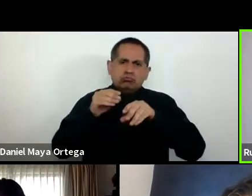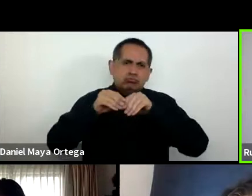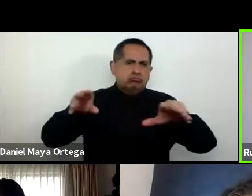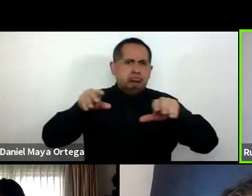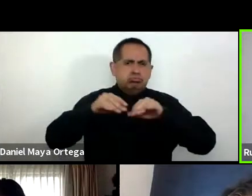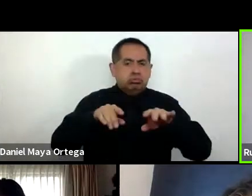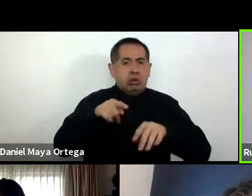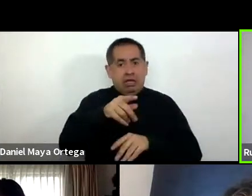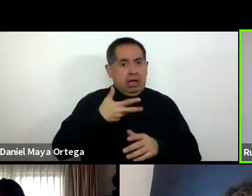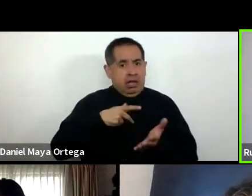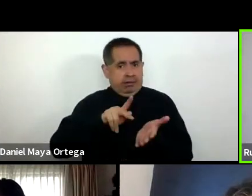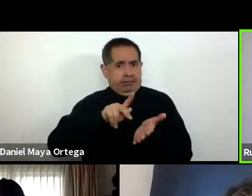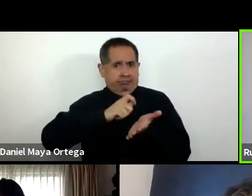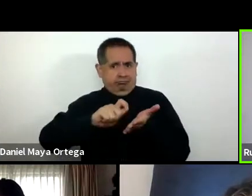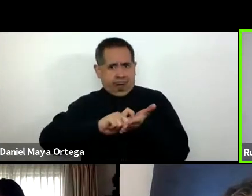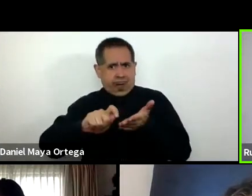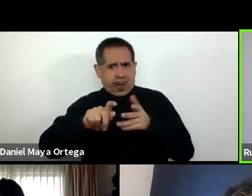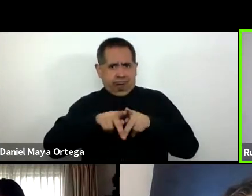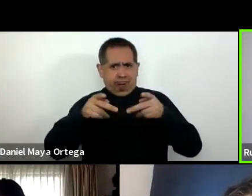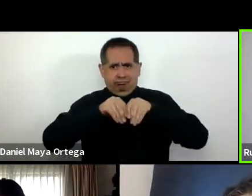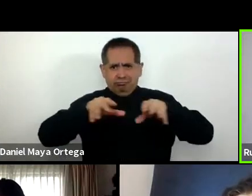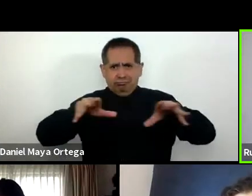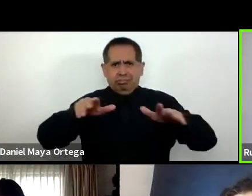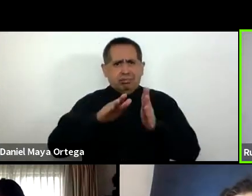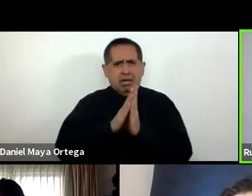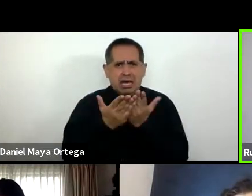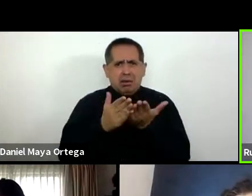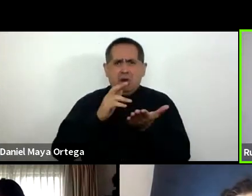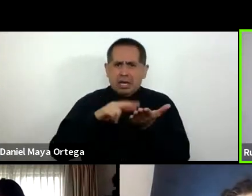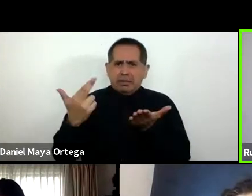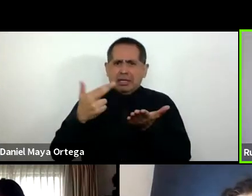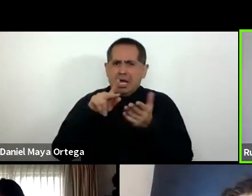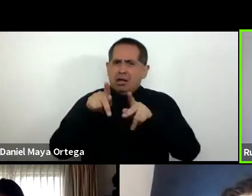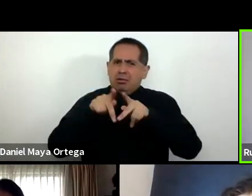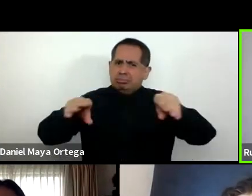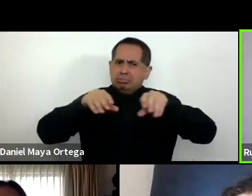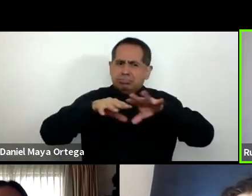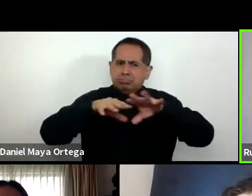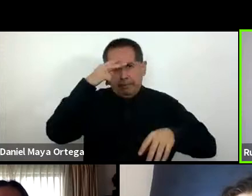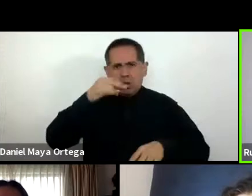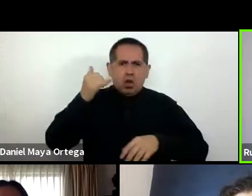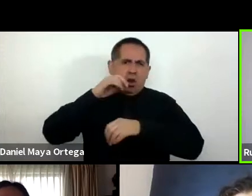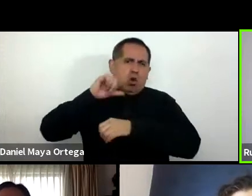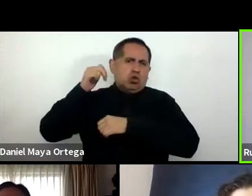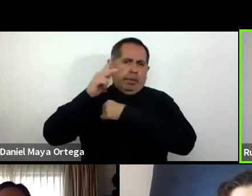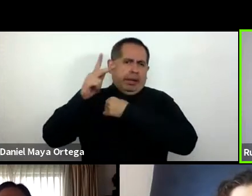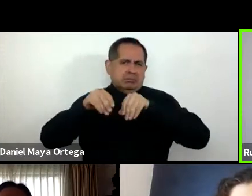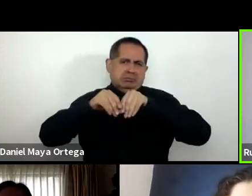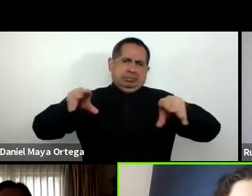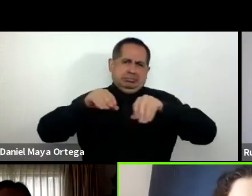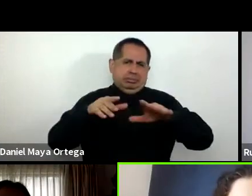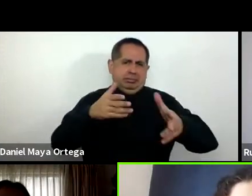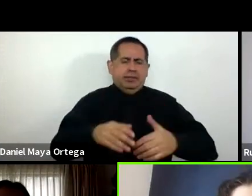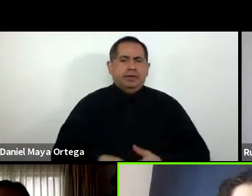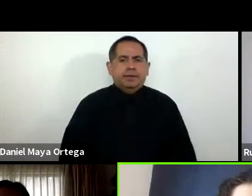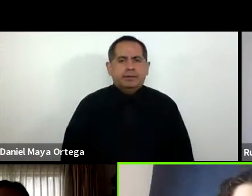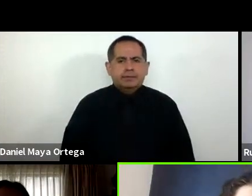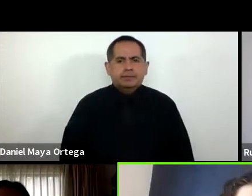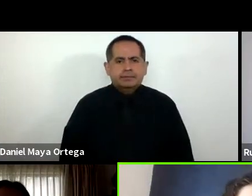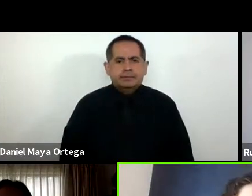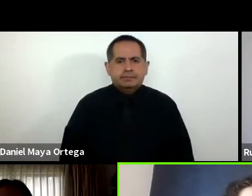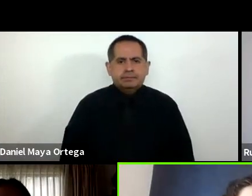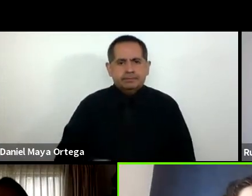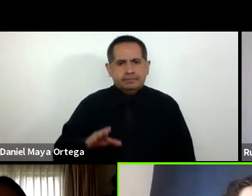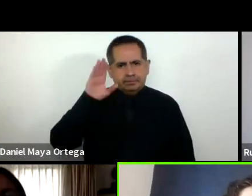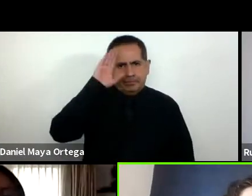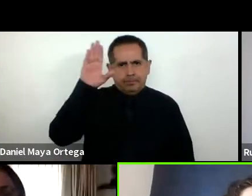con publicaciones tanto en México como en el extranjero. Adelante, maestra Diana. Hola, ¿qué tal? Mucho